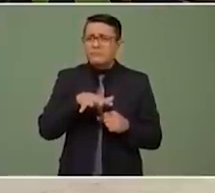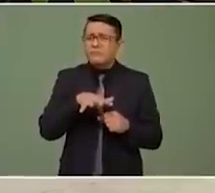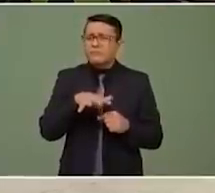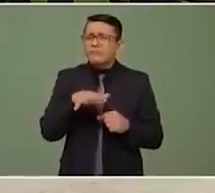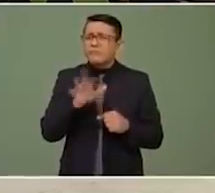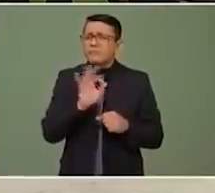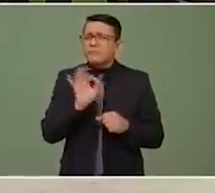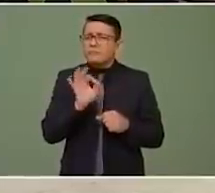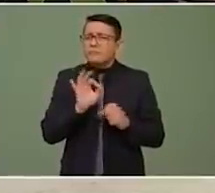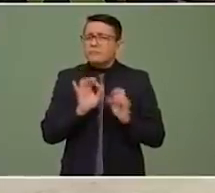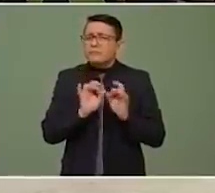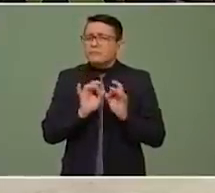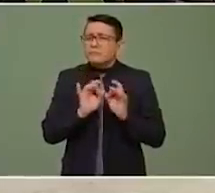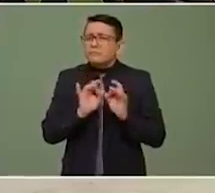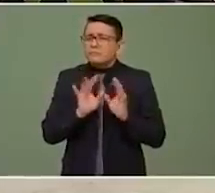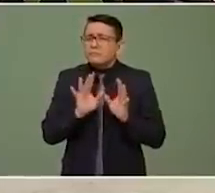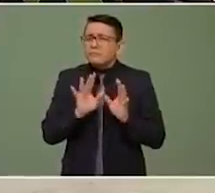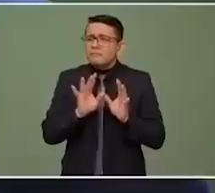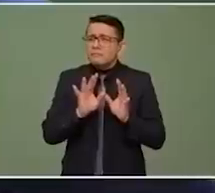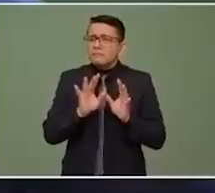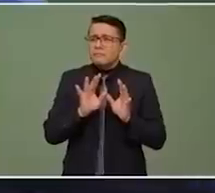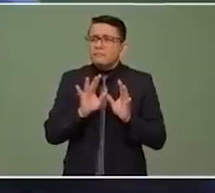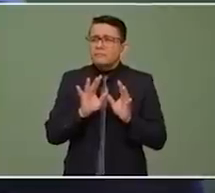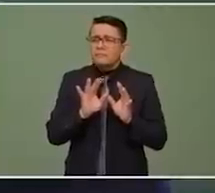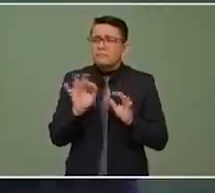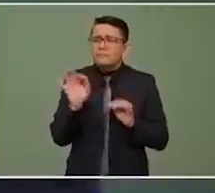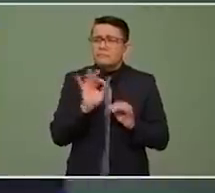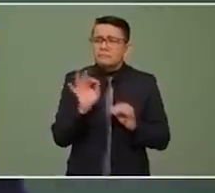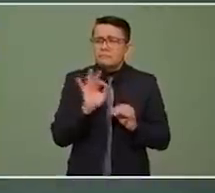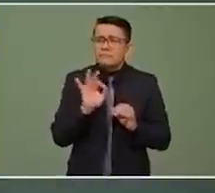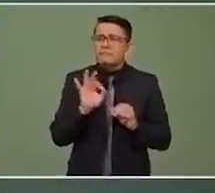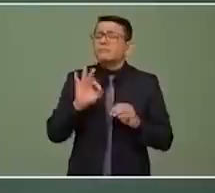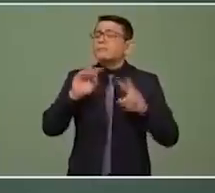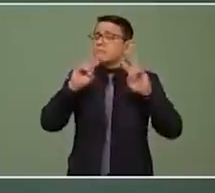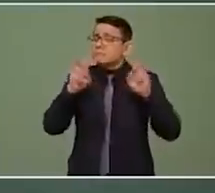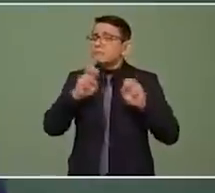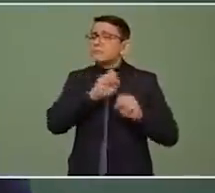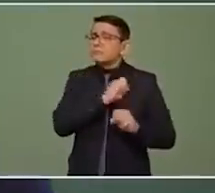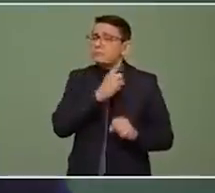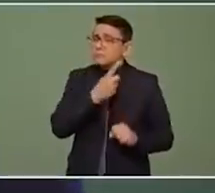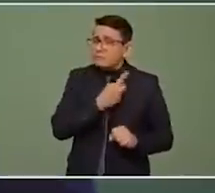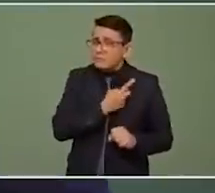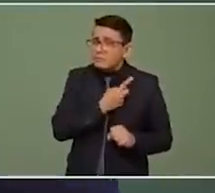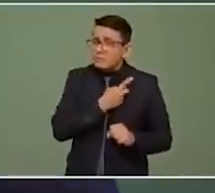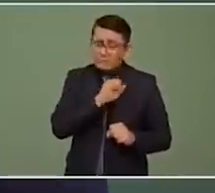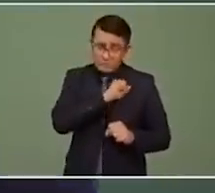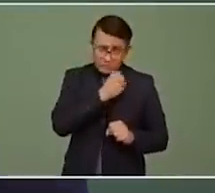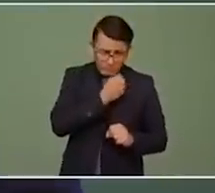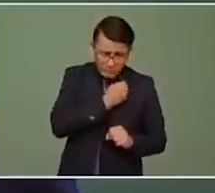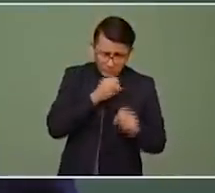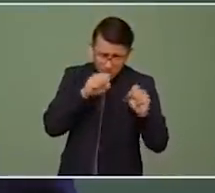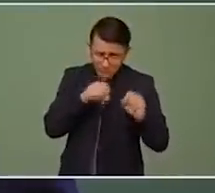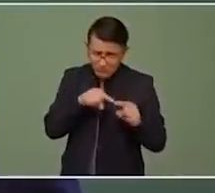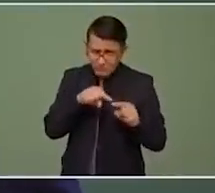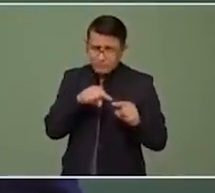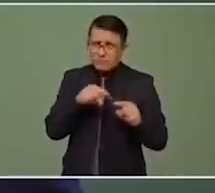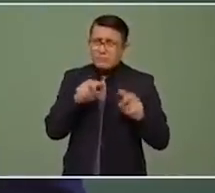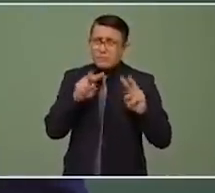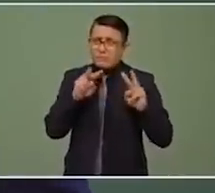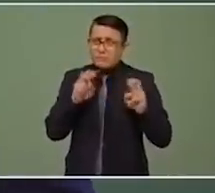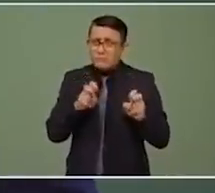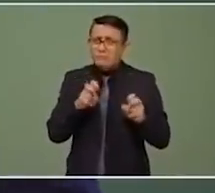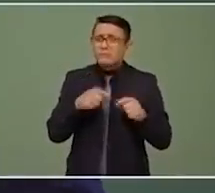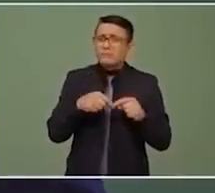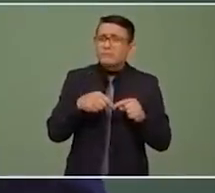está peor el sistema de salud pública que el sistema educativo